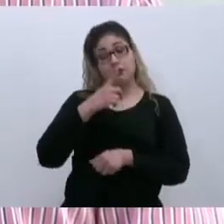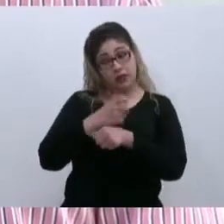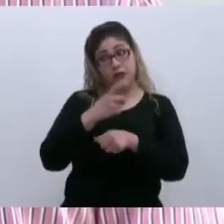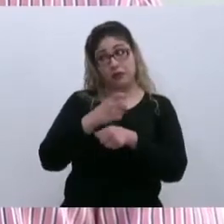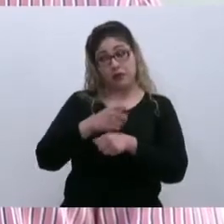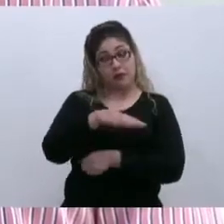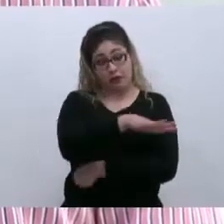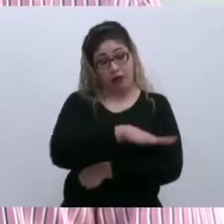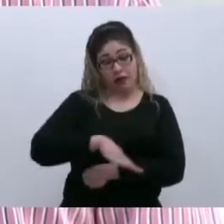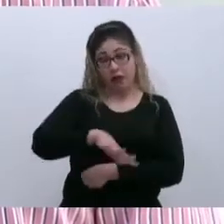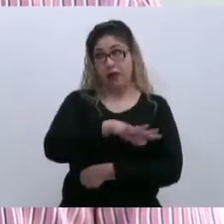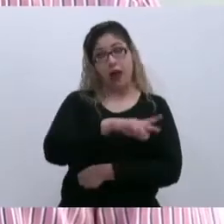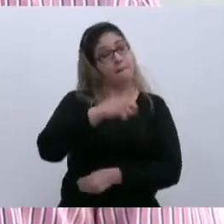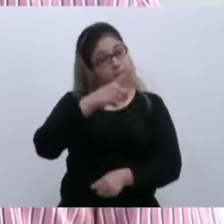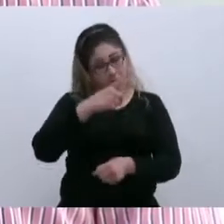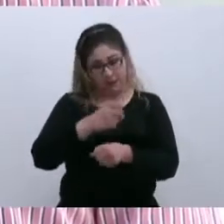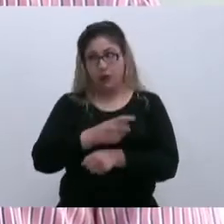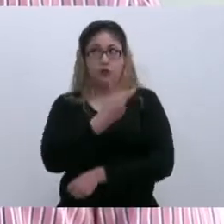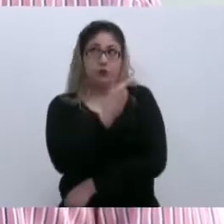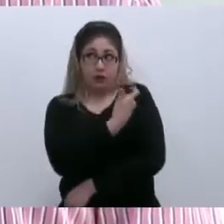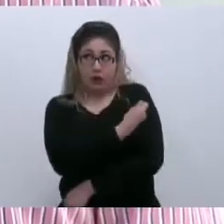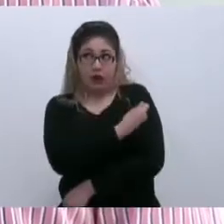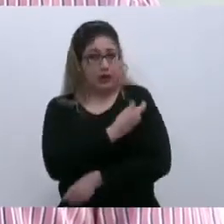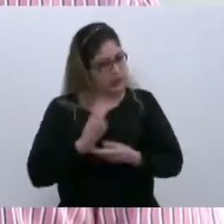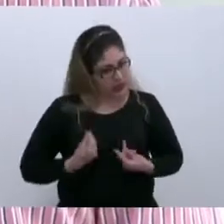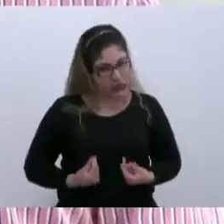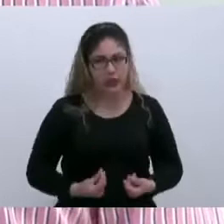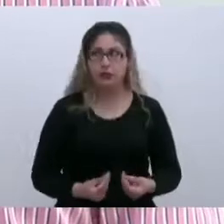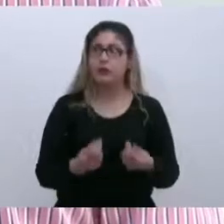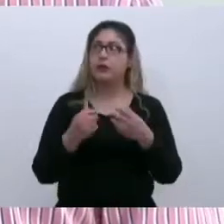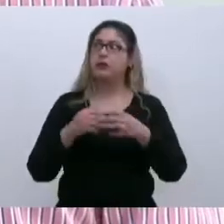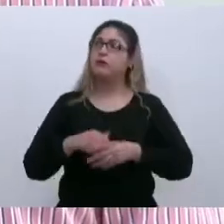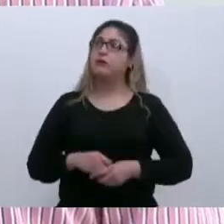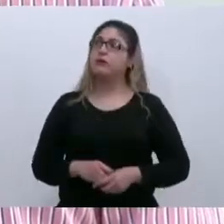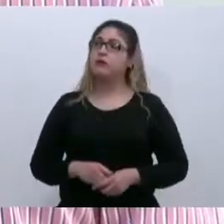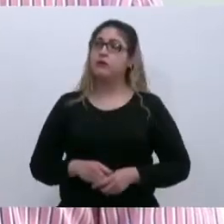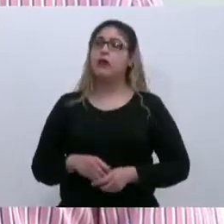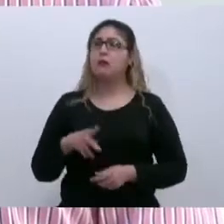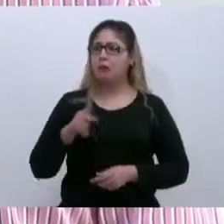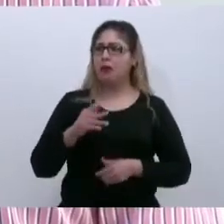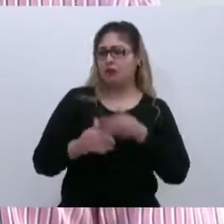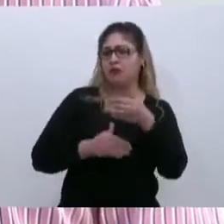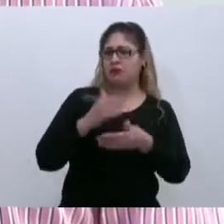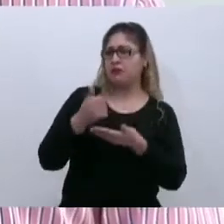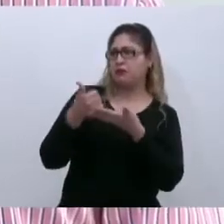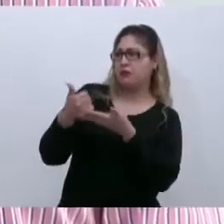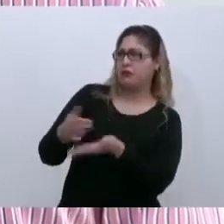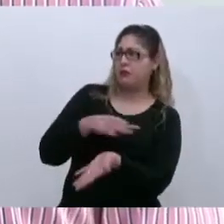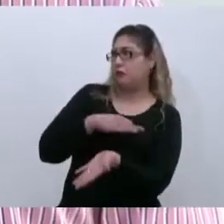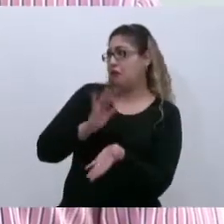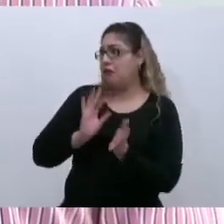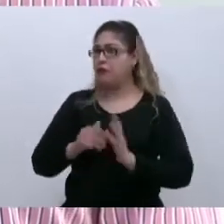de vacunarlos pronto, y le insistí. Me dijo, déjeme